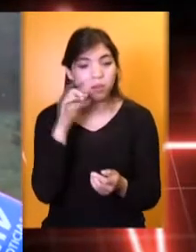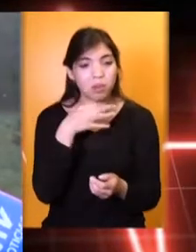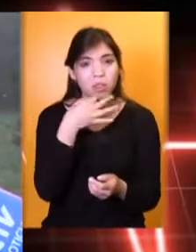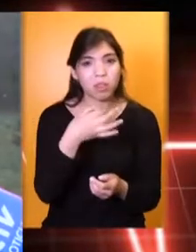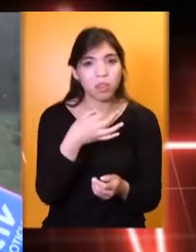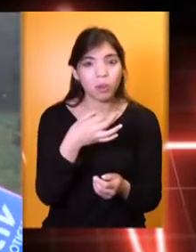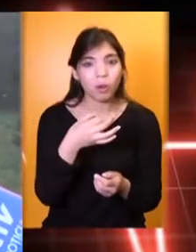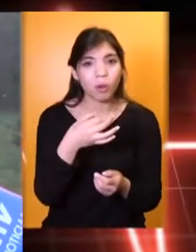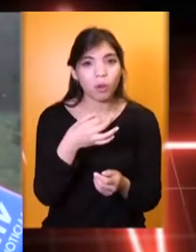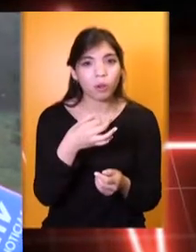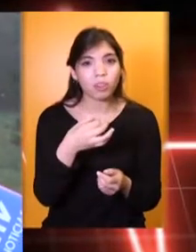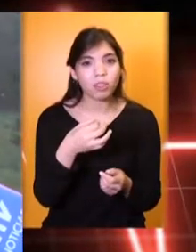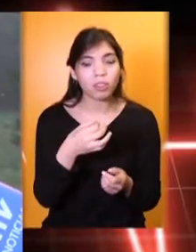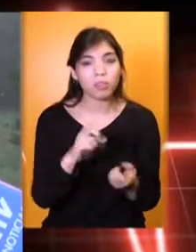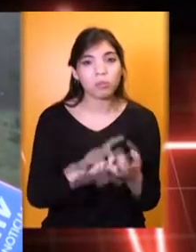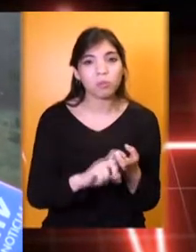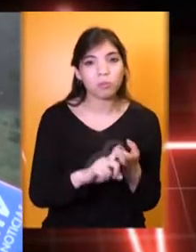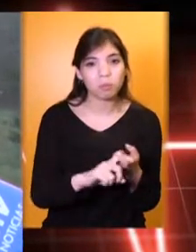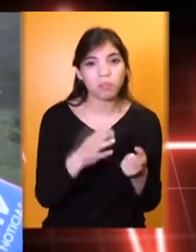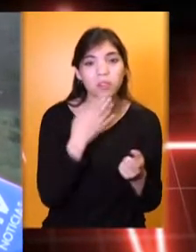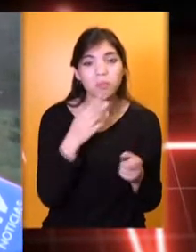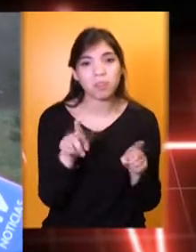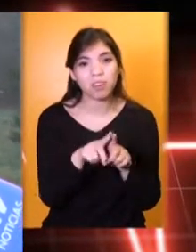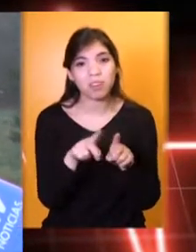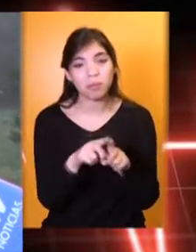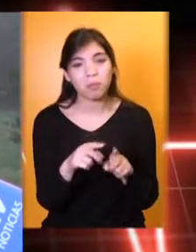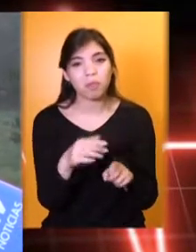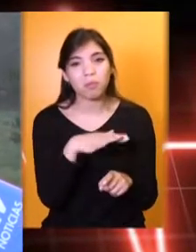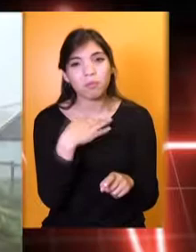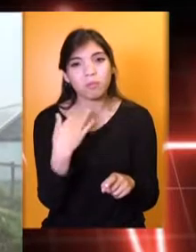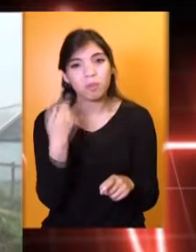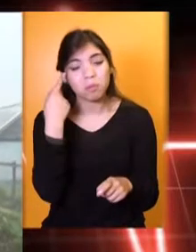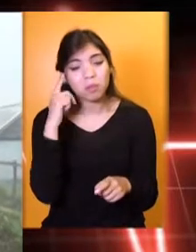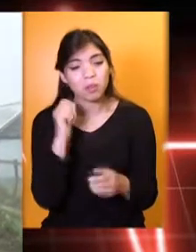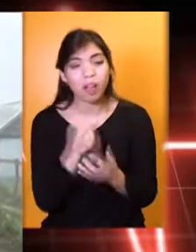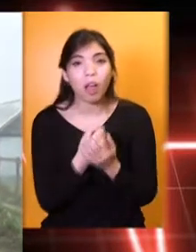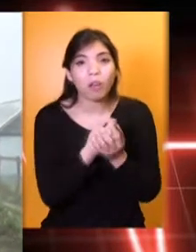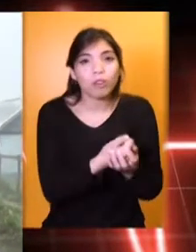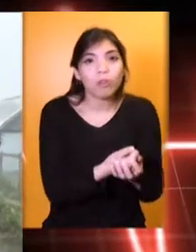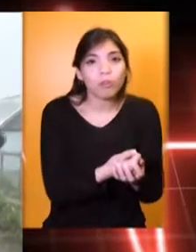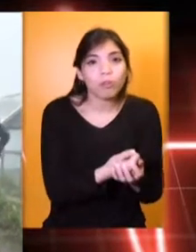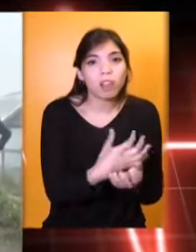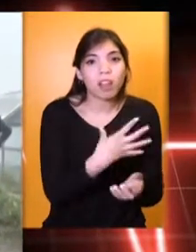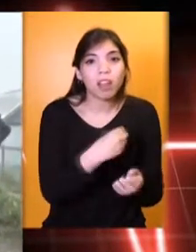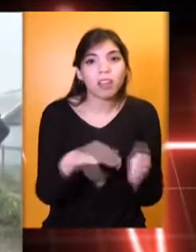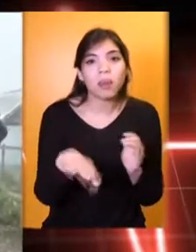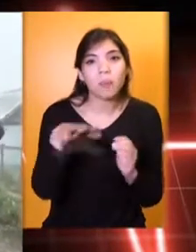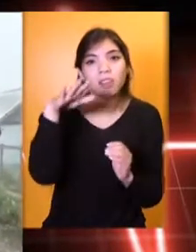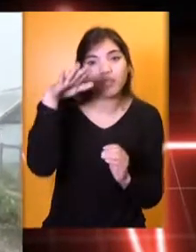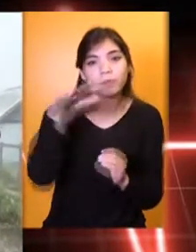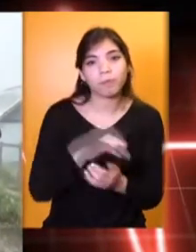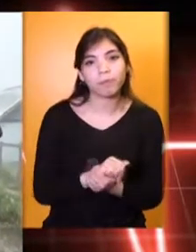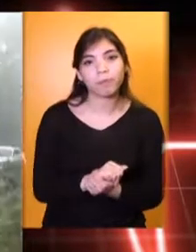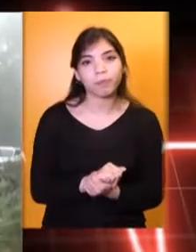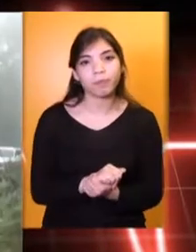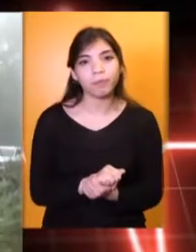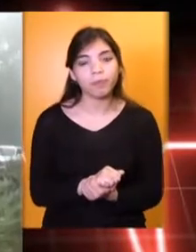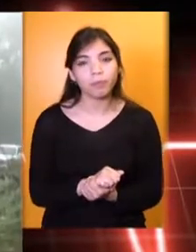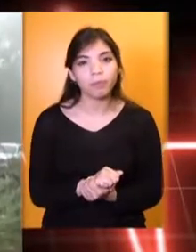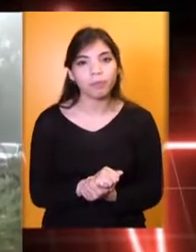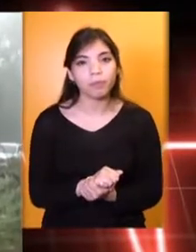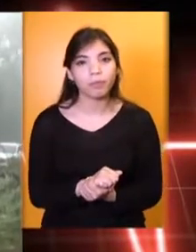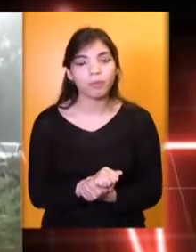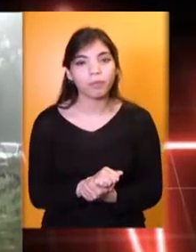su señora y su hija pequeña y que ayudaran a la más grande, que todavía estaba viva. La Policía de Investigaciones efectuó un intenso trabajo en el inmueble